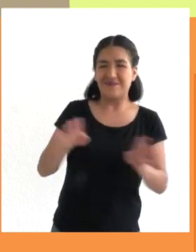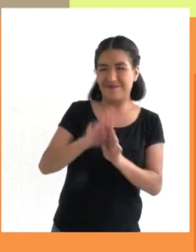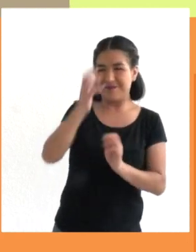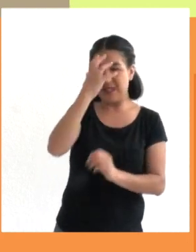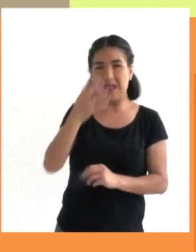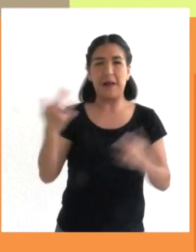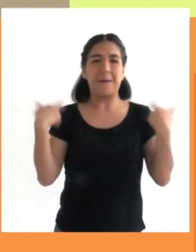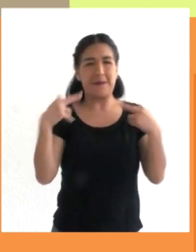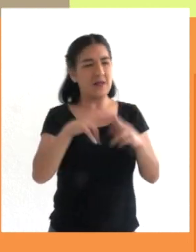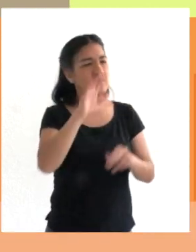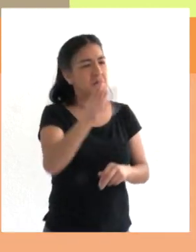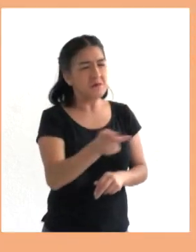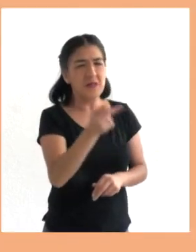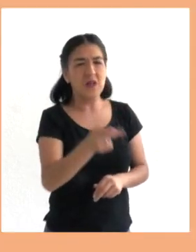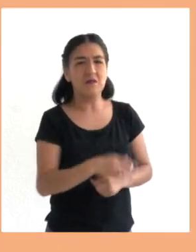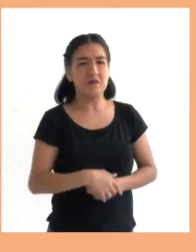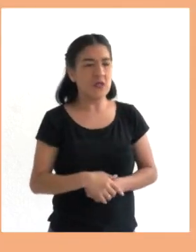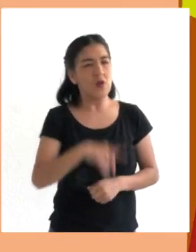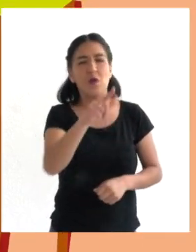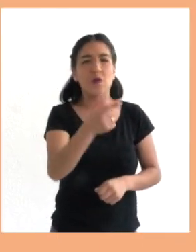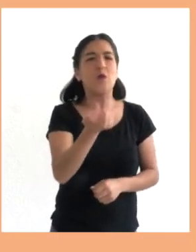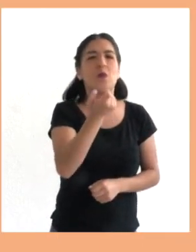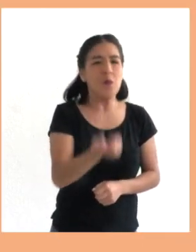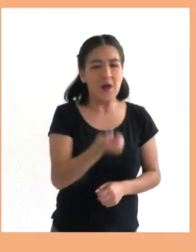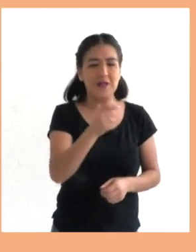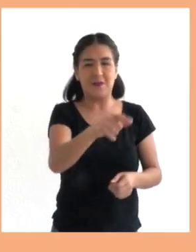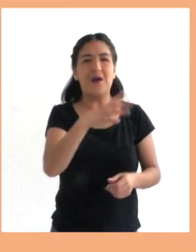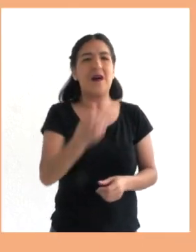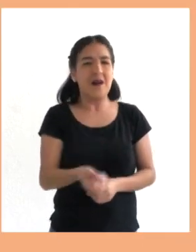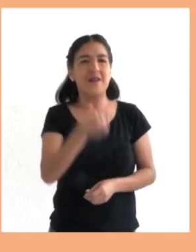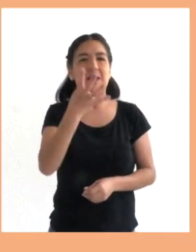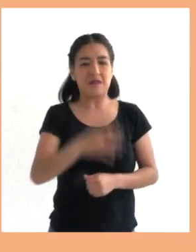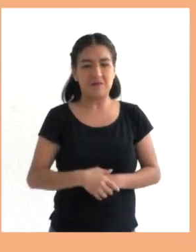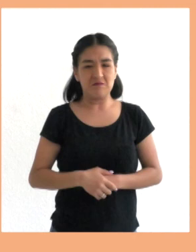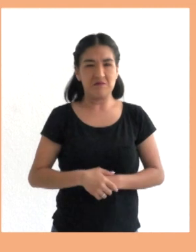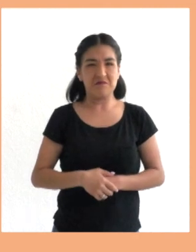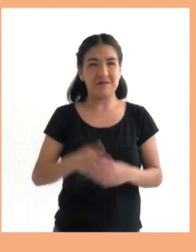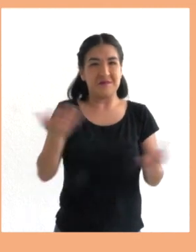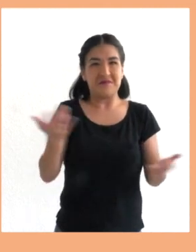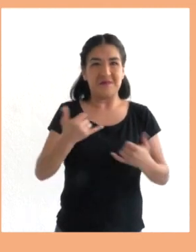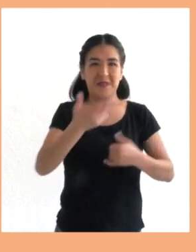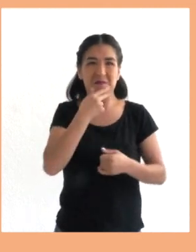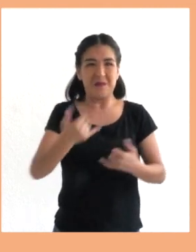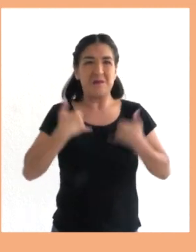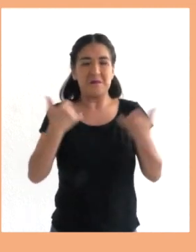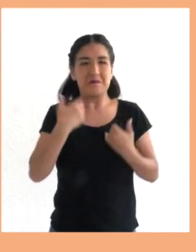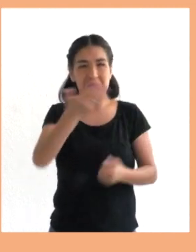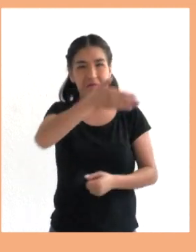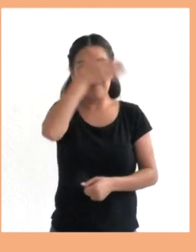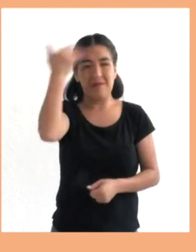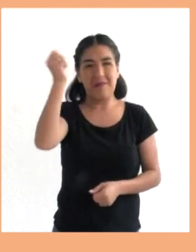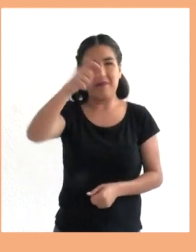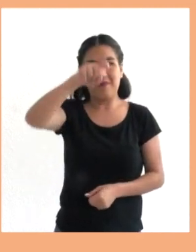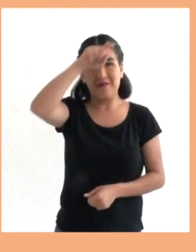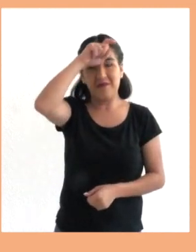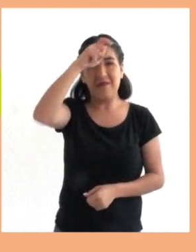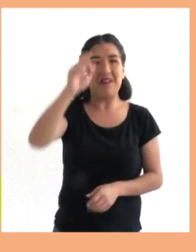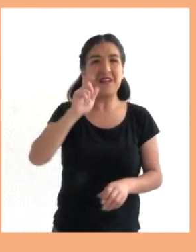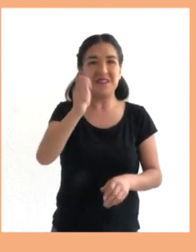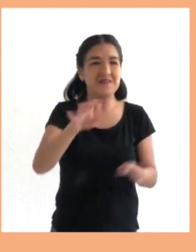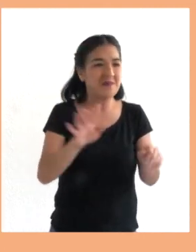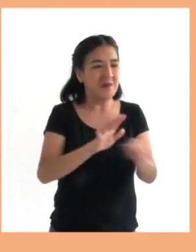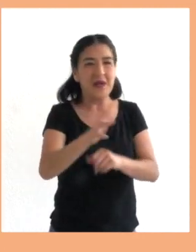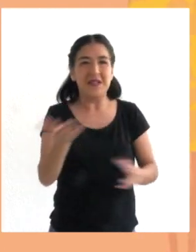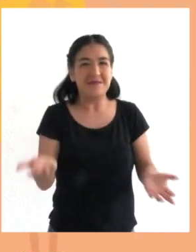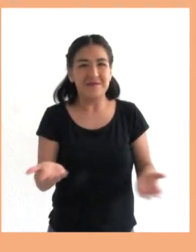el maestro le preguntó cuánto costaban y cuántas había, el joven no tenía la respuesta porque sencillamente no le habían pedido que